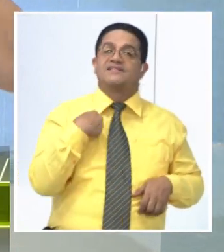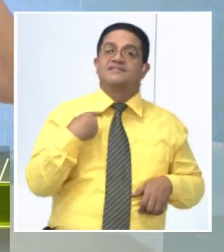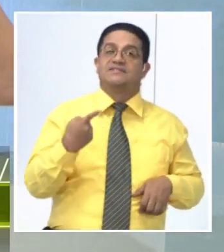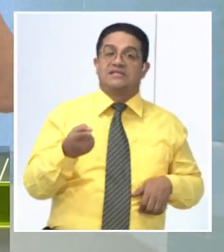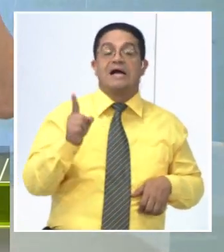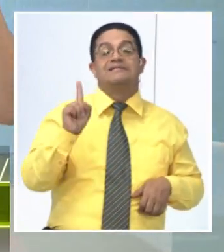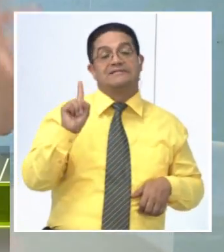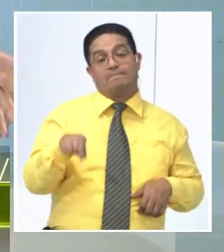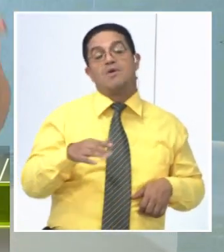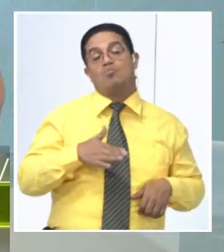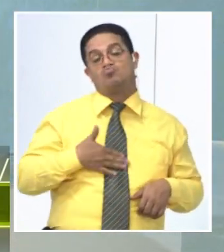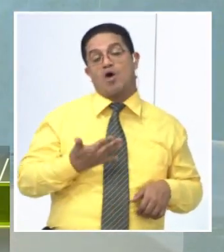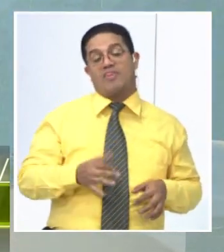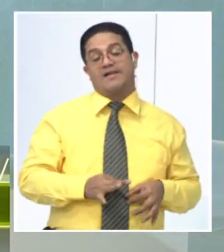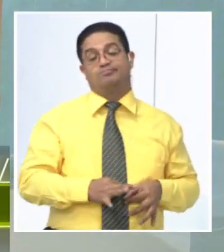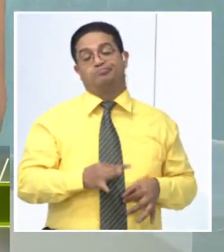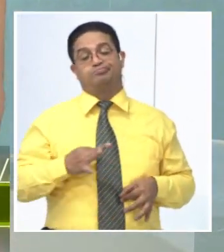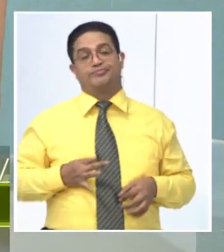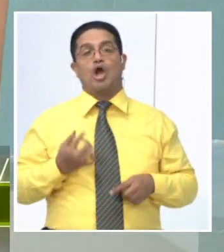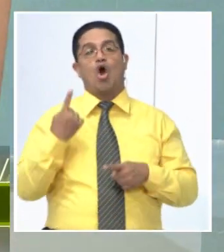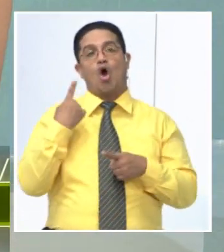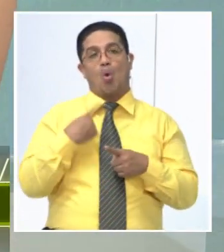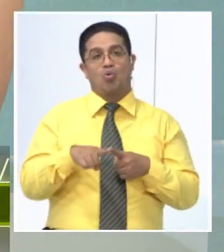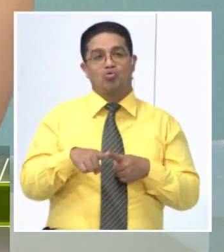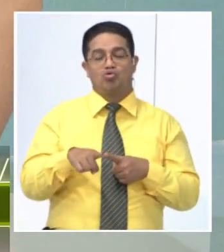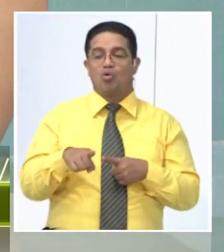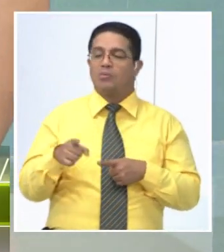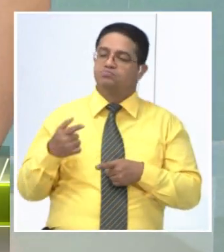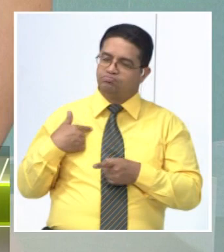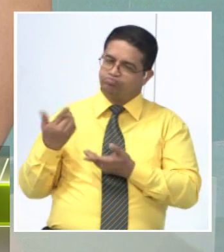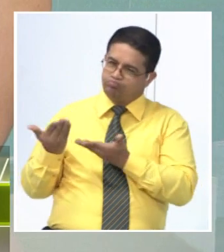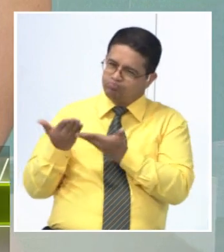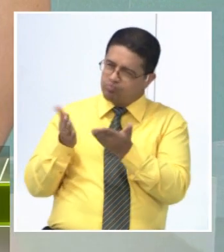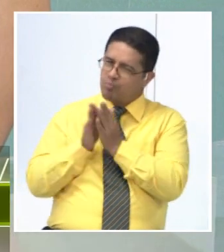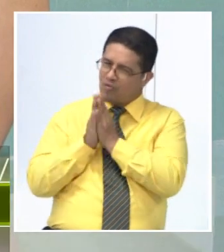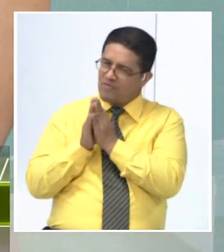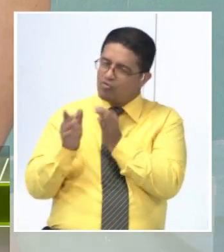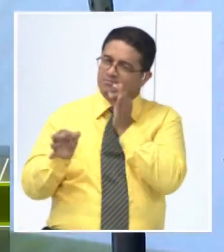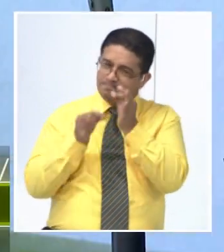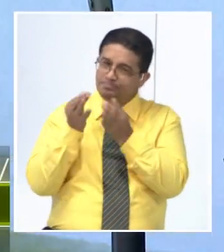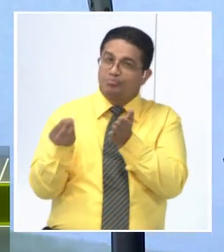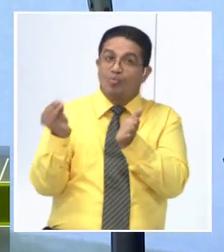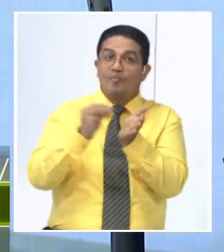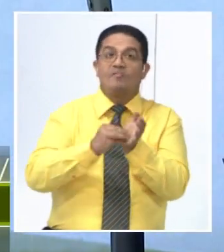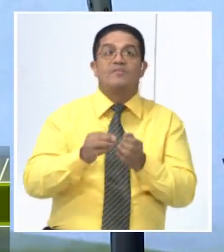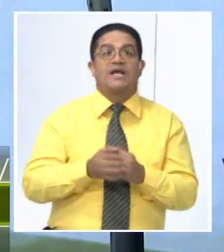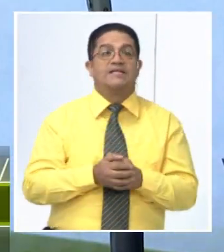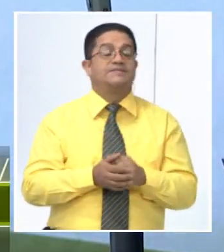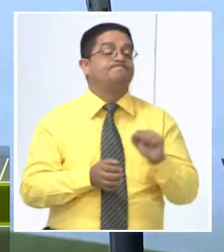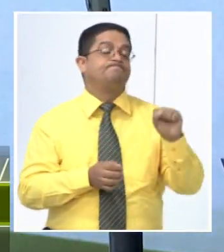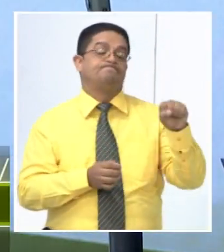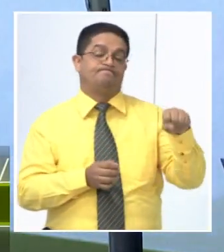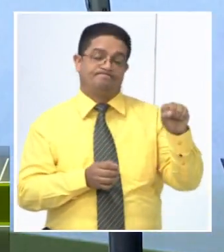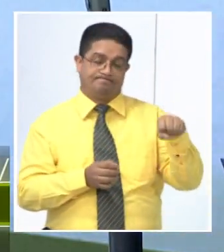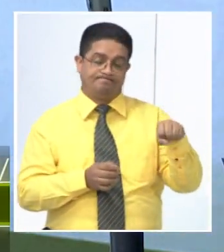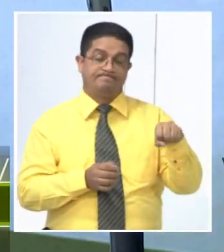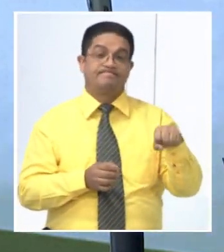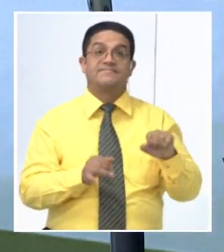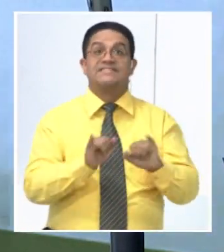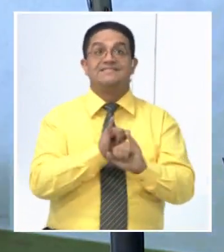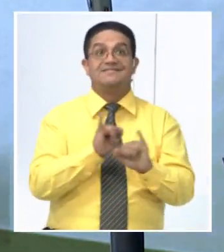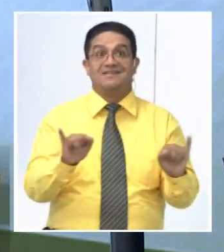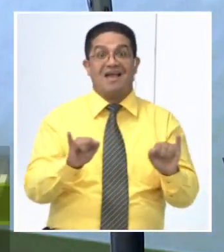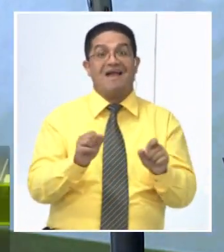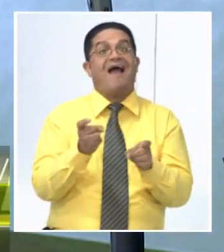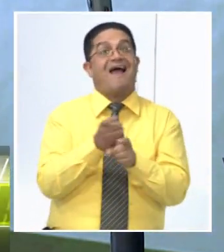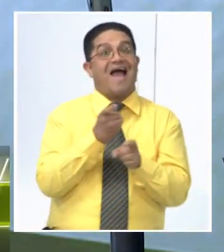puede afectar a otros órganos. Vamos a recordar a la audiencia que nos está viendo en este momento. Sí, realmente cuando se extiende fuera